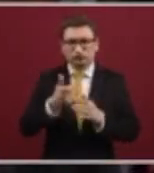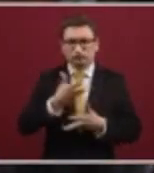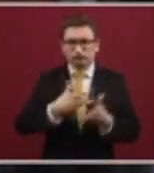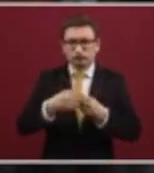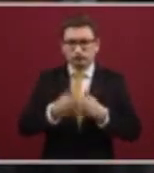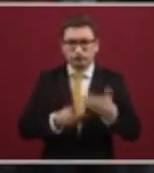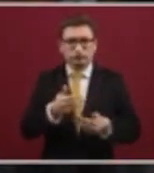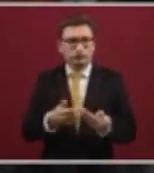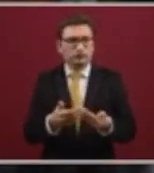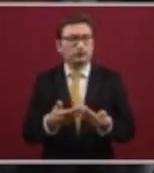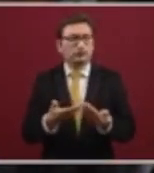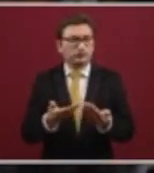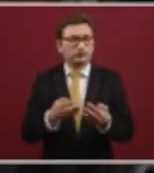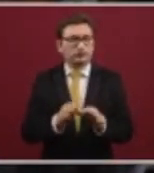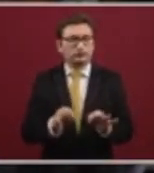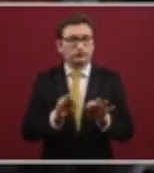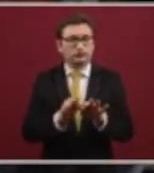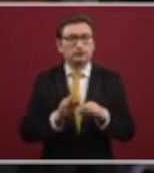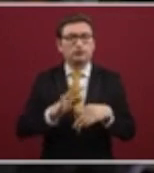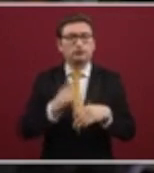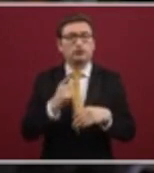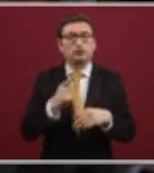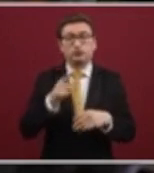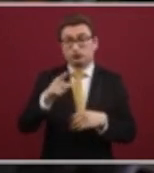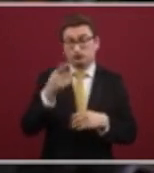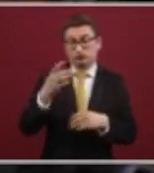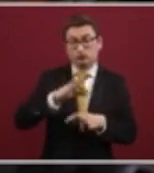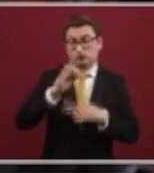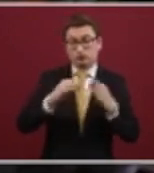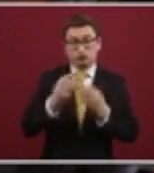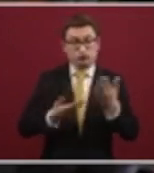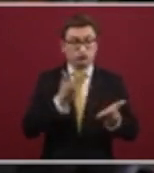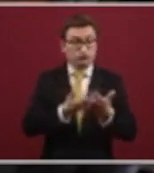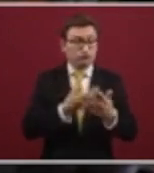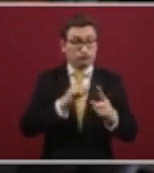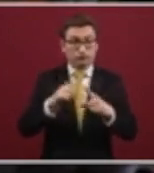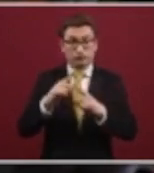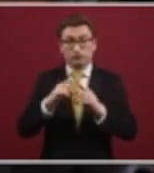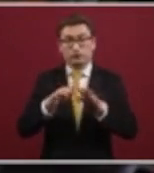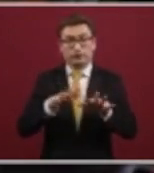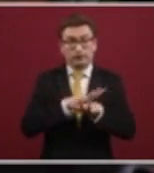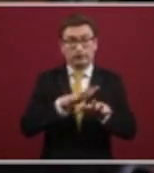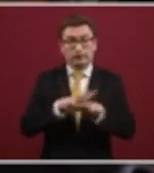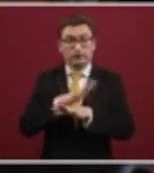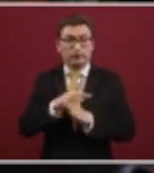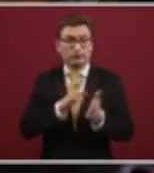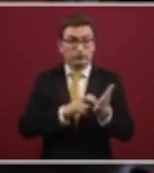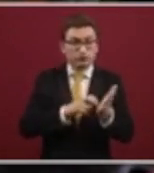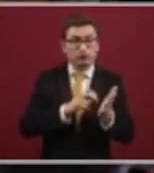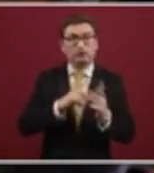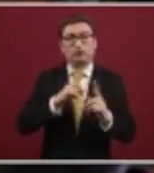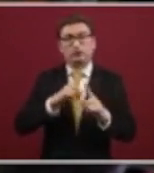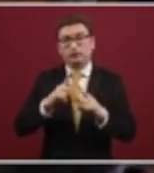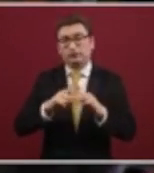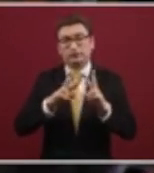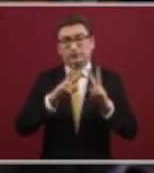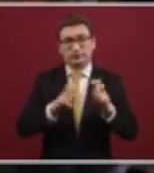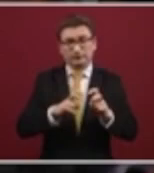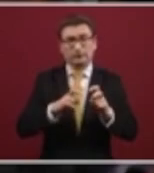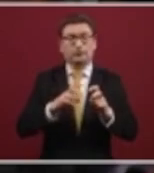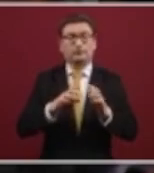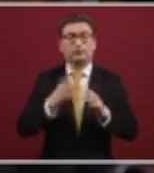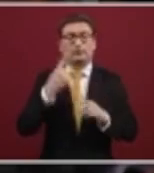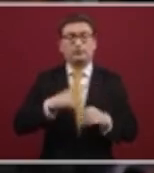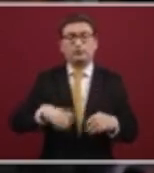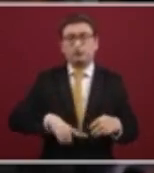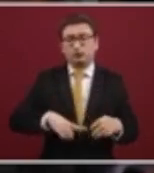tremendo, porque sería una pena que todo lo que está planteando usted, que son cambios estructurales, reformas en los diferentes ámbitos del ejercicio